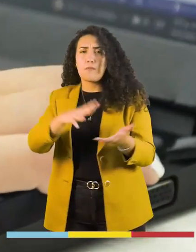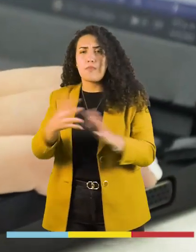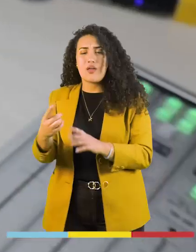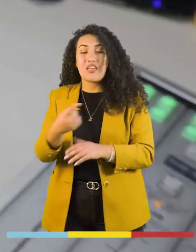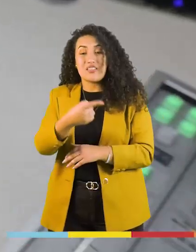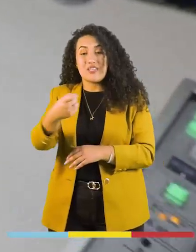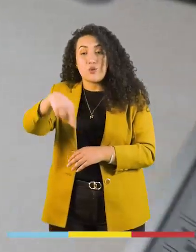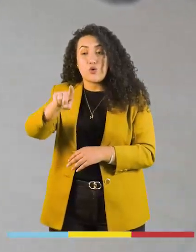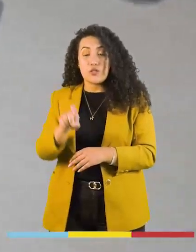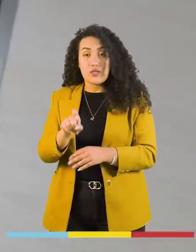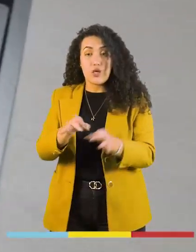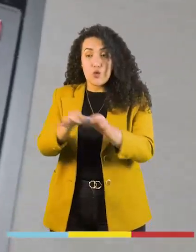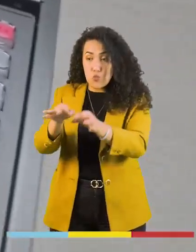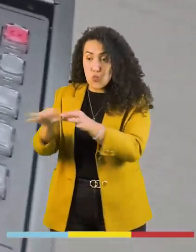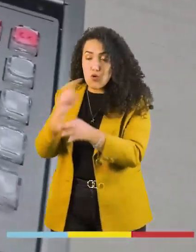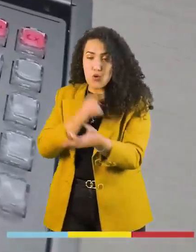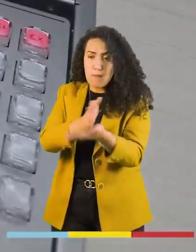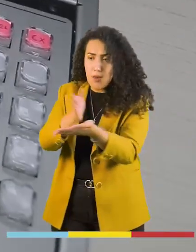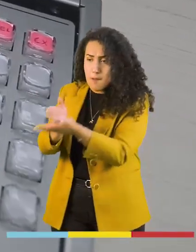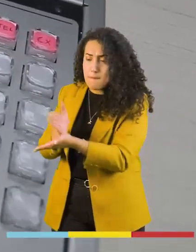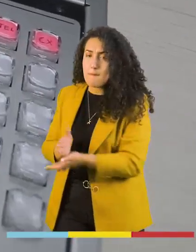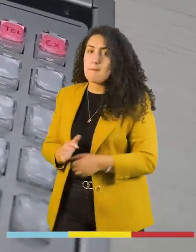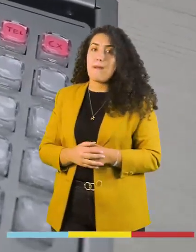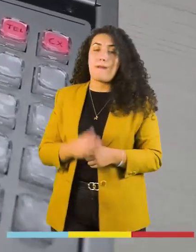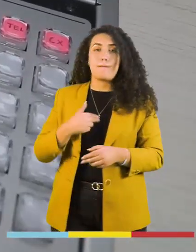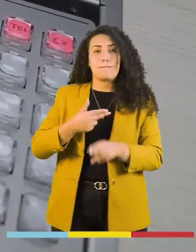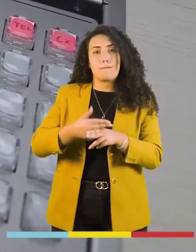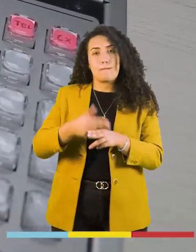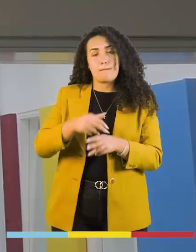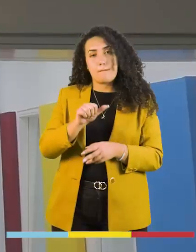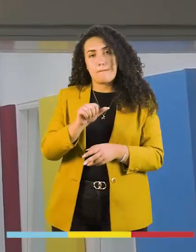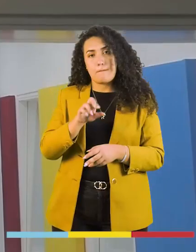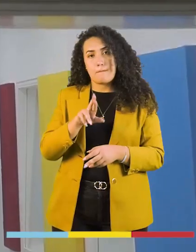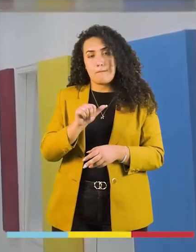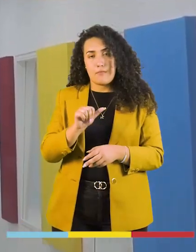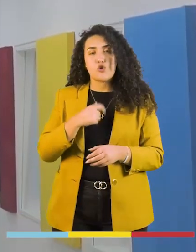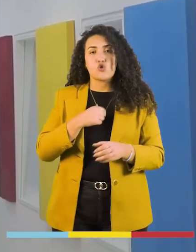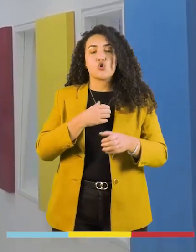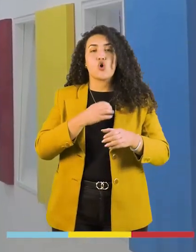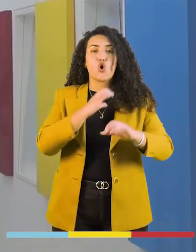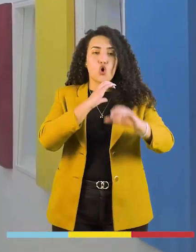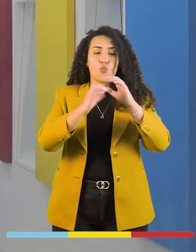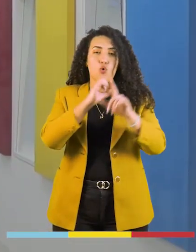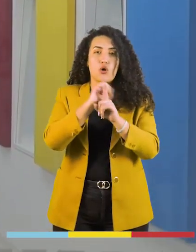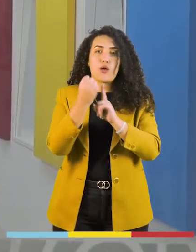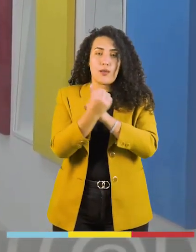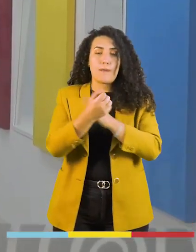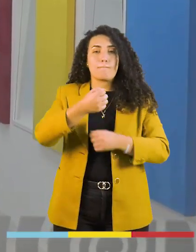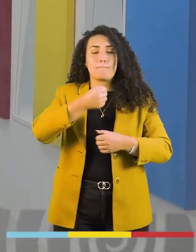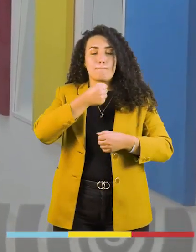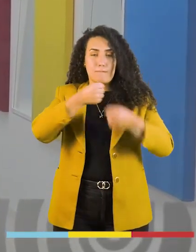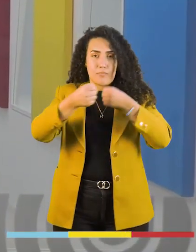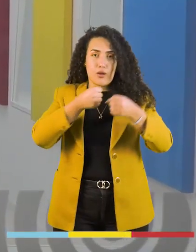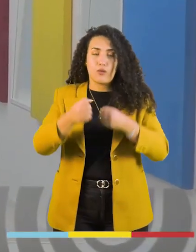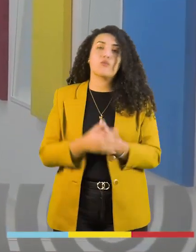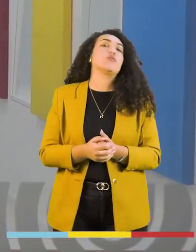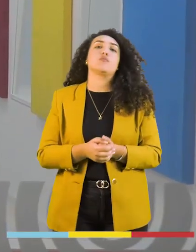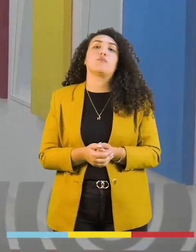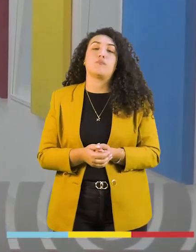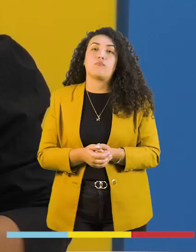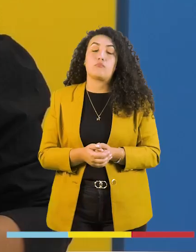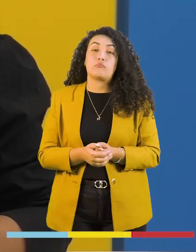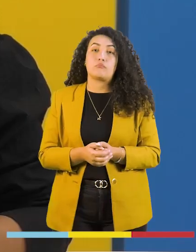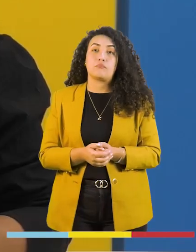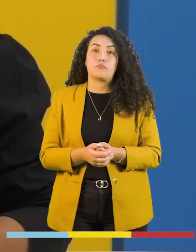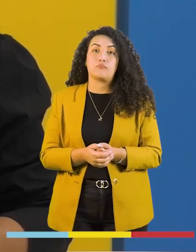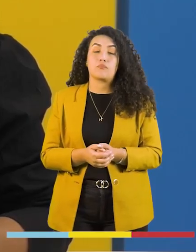audiovisuales, grabación de programas, programa en vivo Cultura de Paz, cuñas, entre otros temas